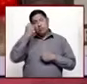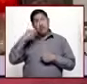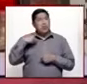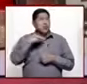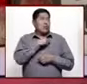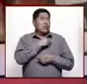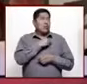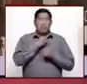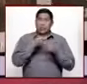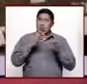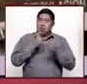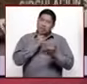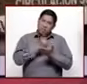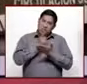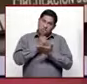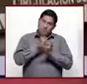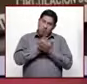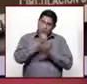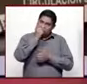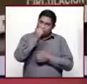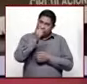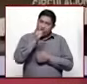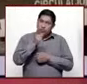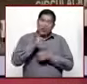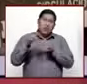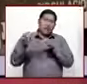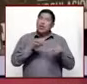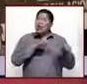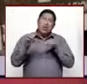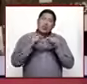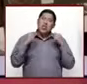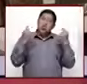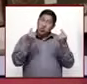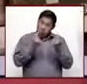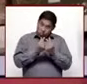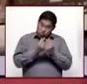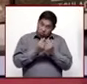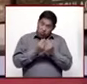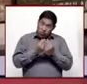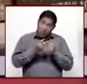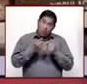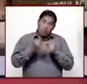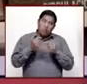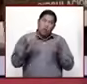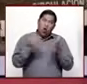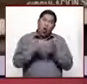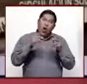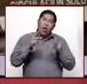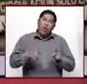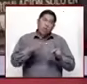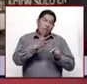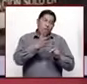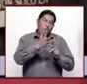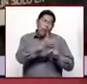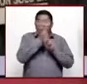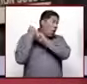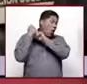están siendo acusadas precisamente de pertenecer aparentemente a esta banda criminal de